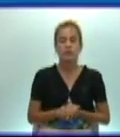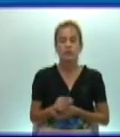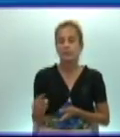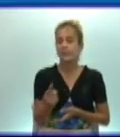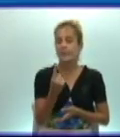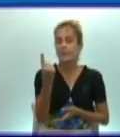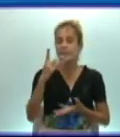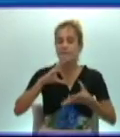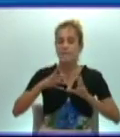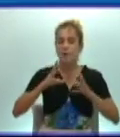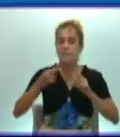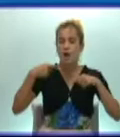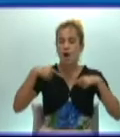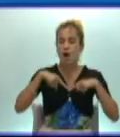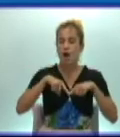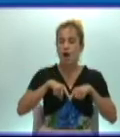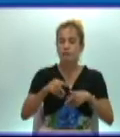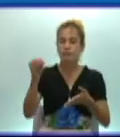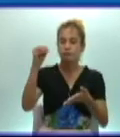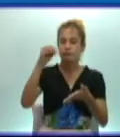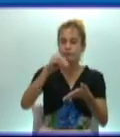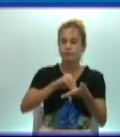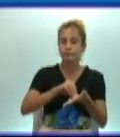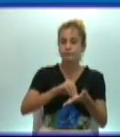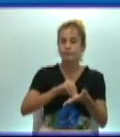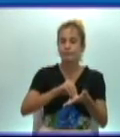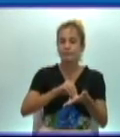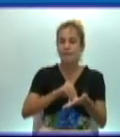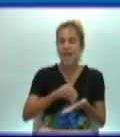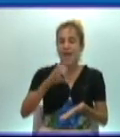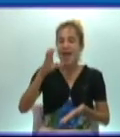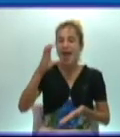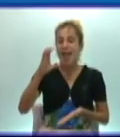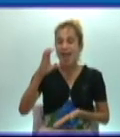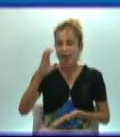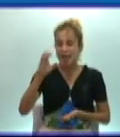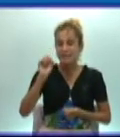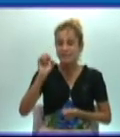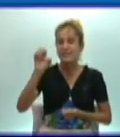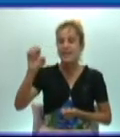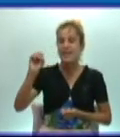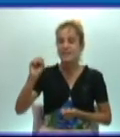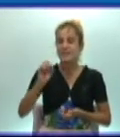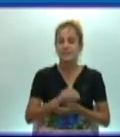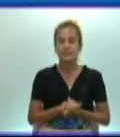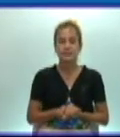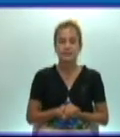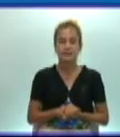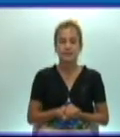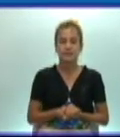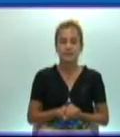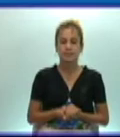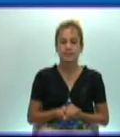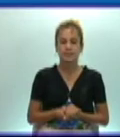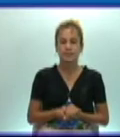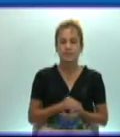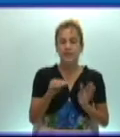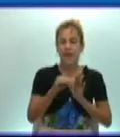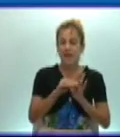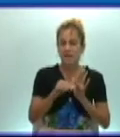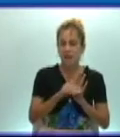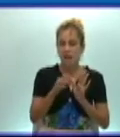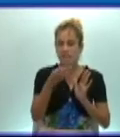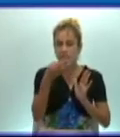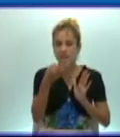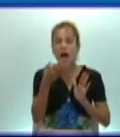lo hemos formado agregando S o es al sustantivo en singular Y la regla ortográfica que les comentaba es